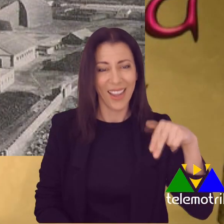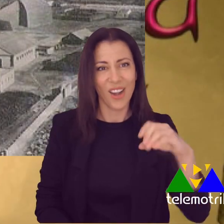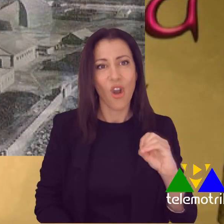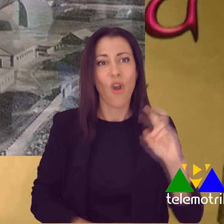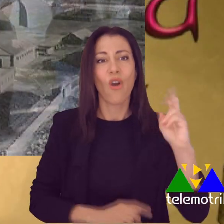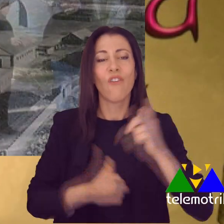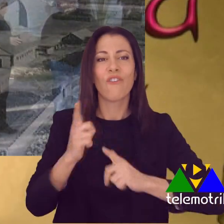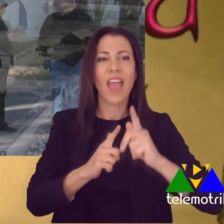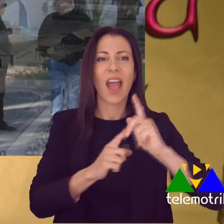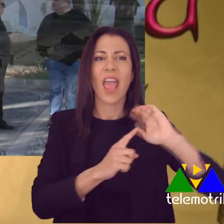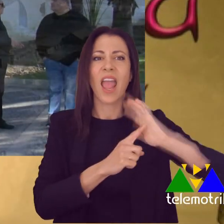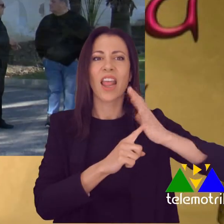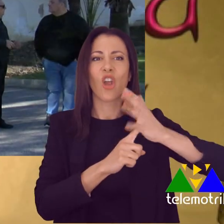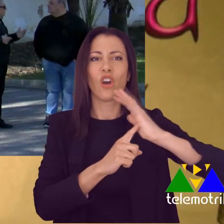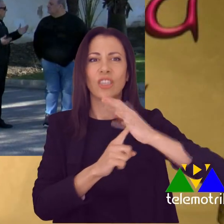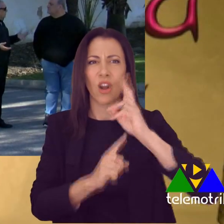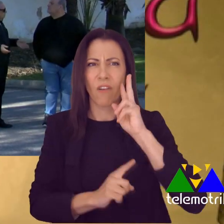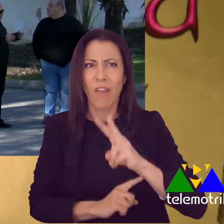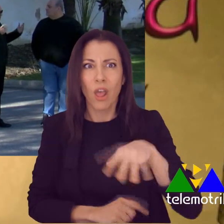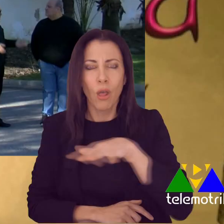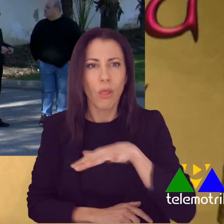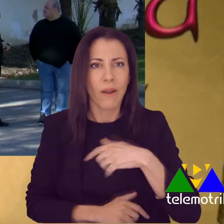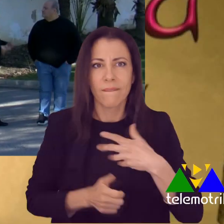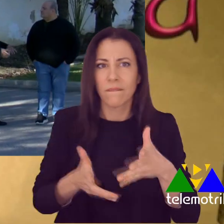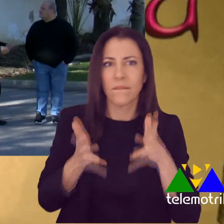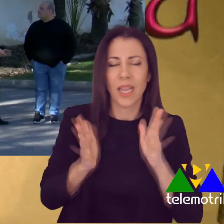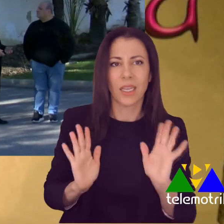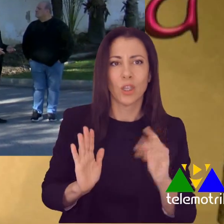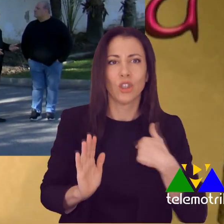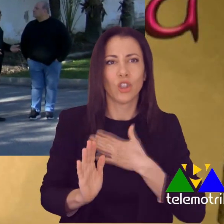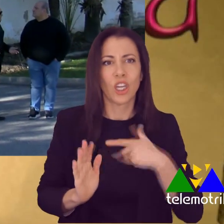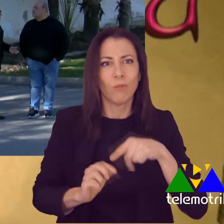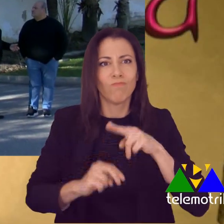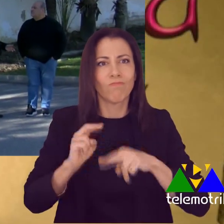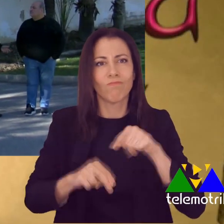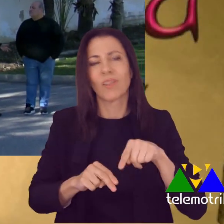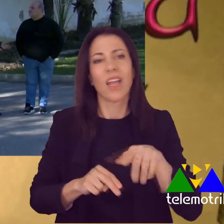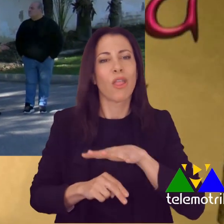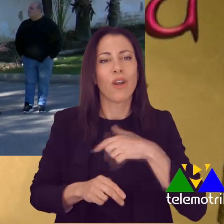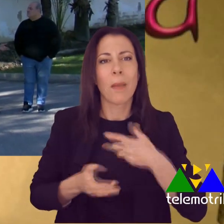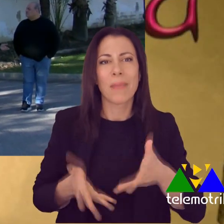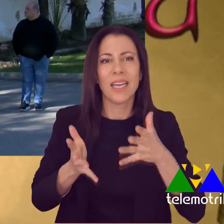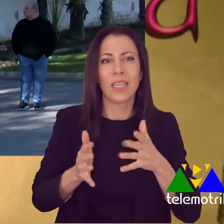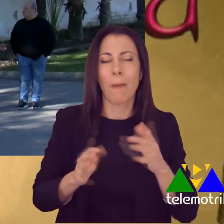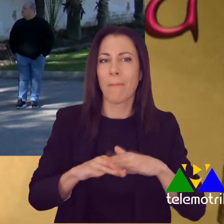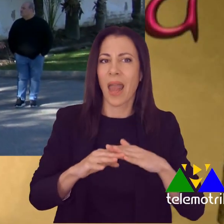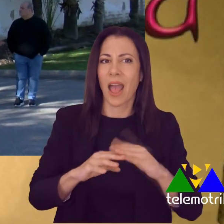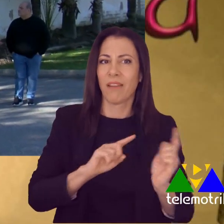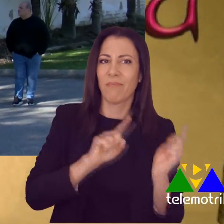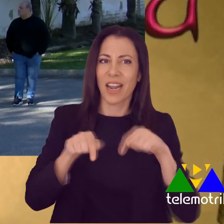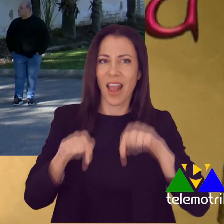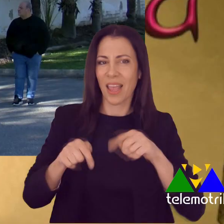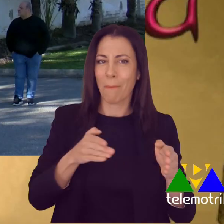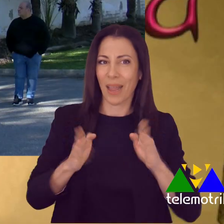helicóptero, vio esta zona y le encantó y dijo, bueno, pues me voy a construir, esta zona me ha encantado como zona de residencia,